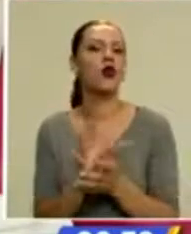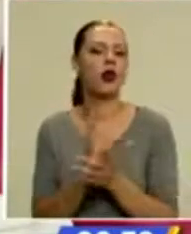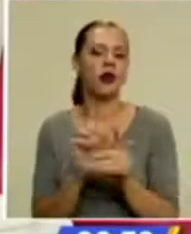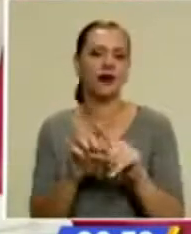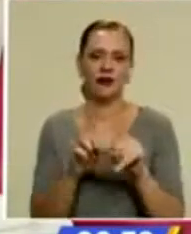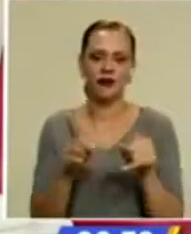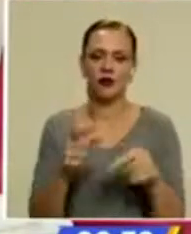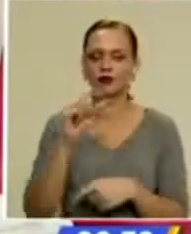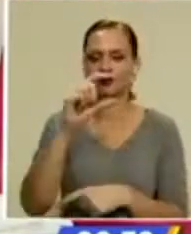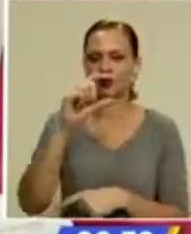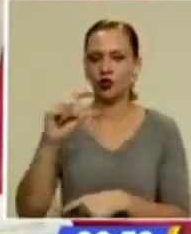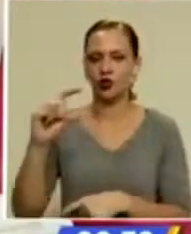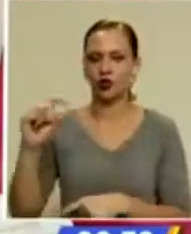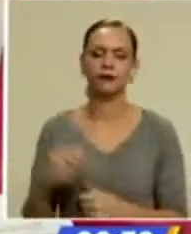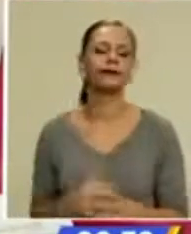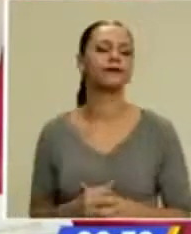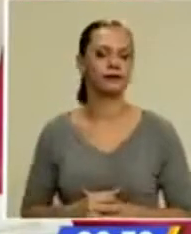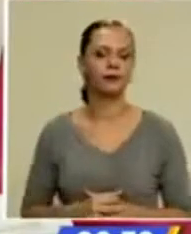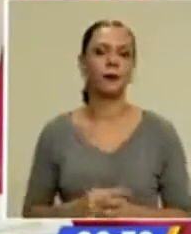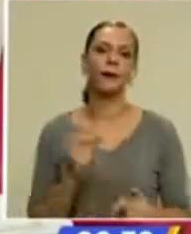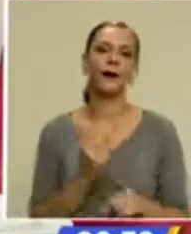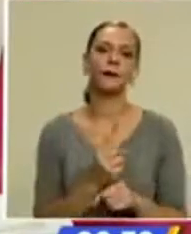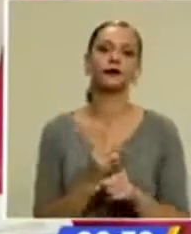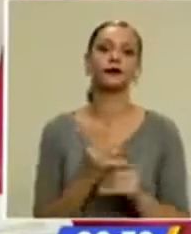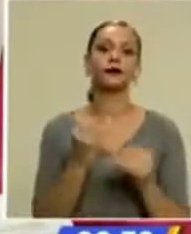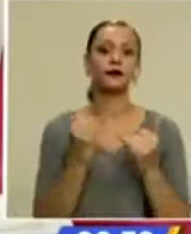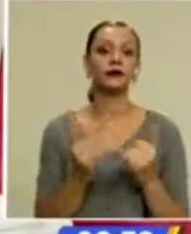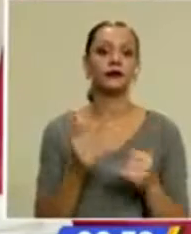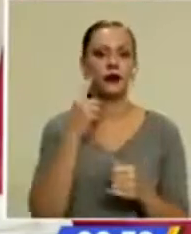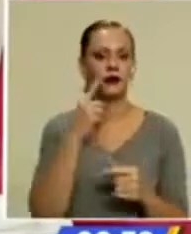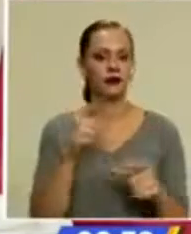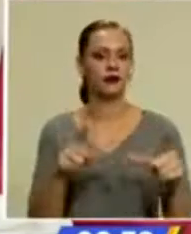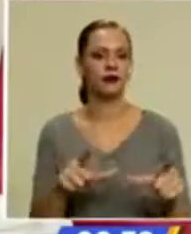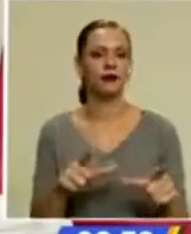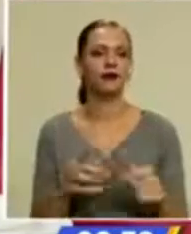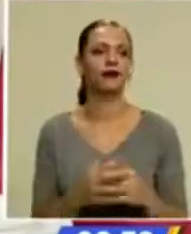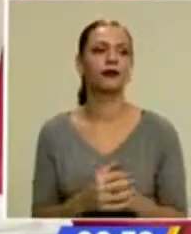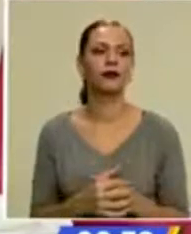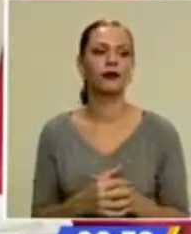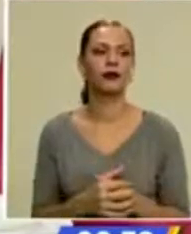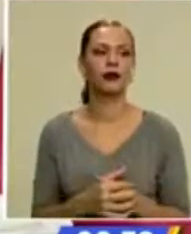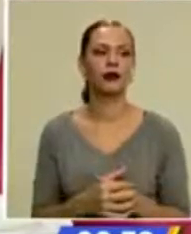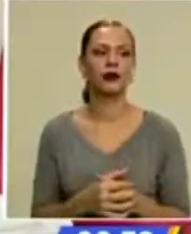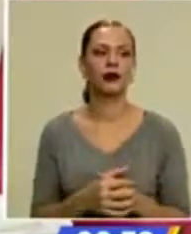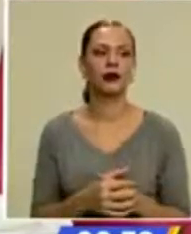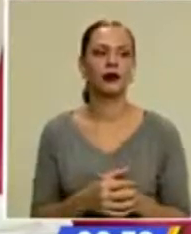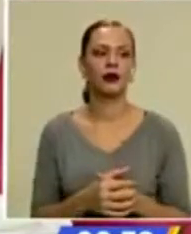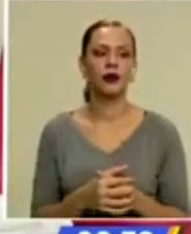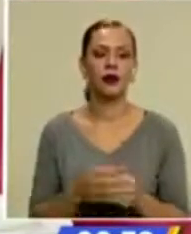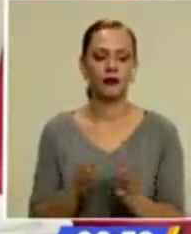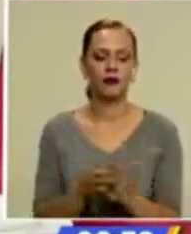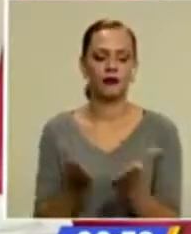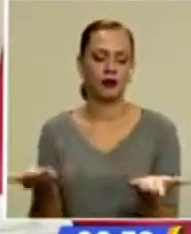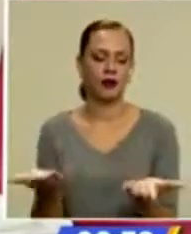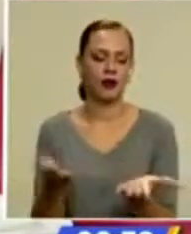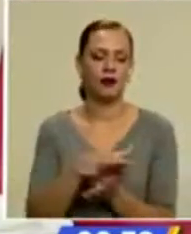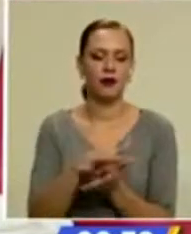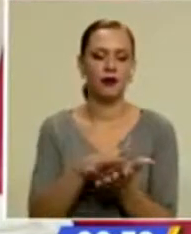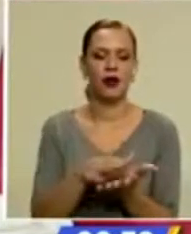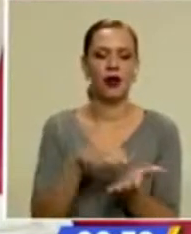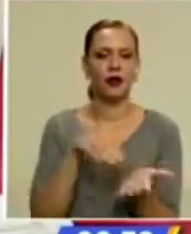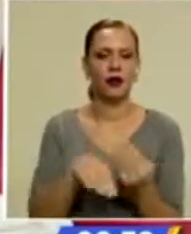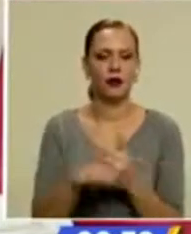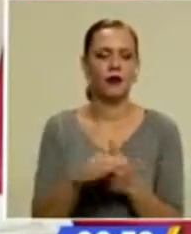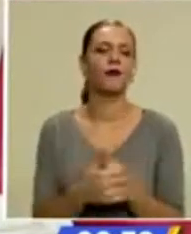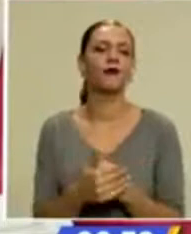de diferentes grosores. Exacto. Ok, vamos a poner este porque este partido me da la sensación de que se me